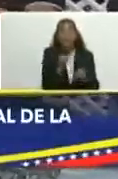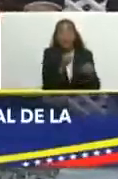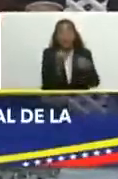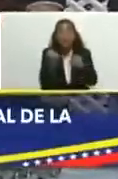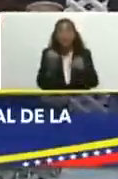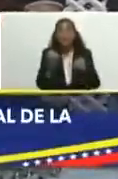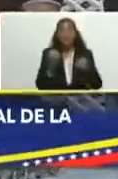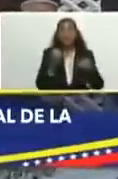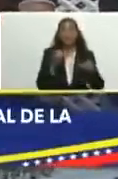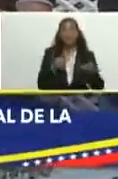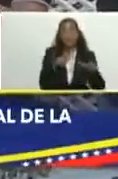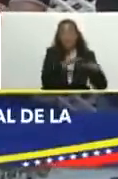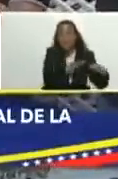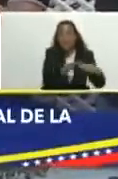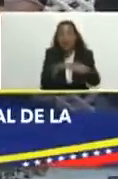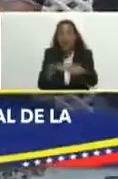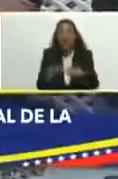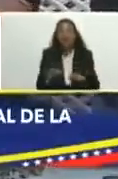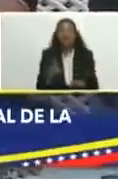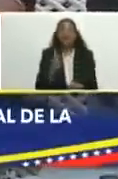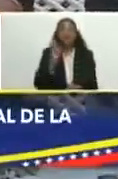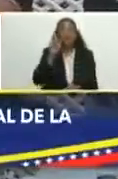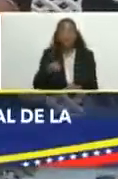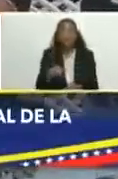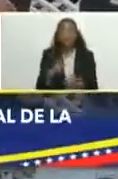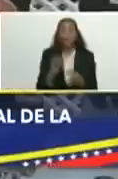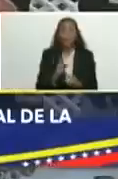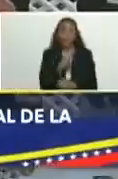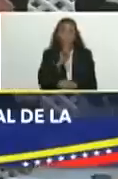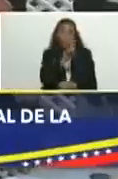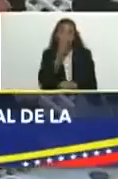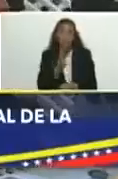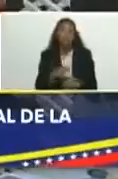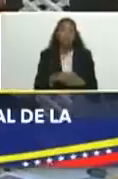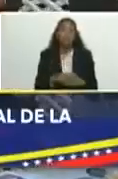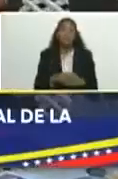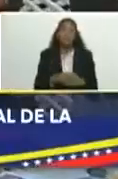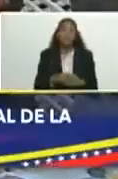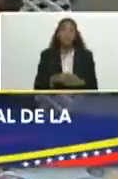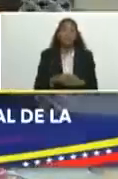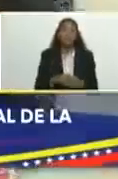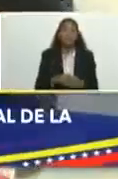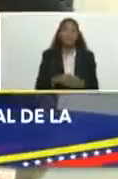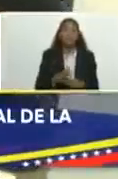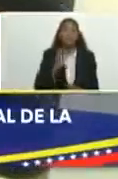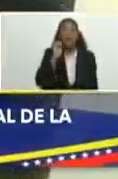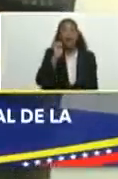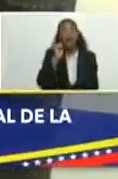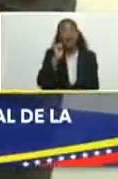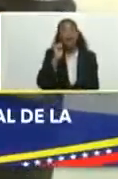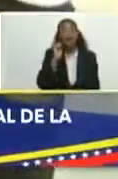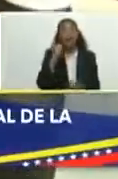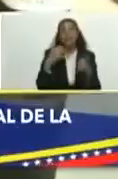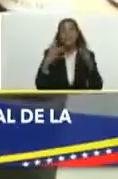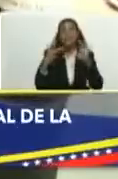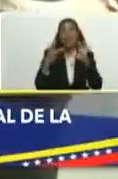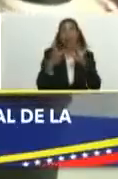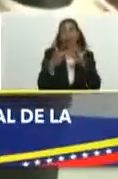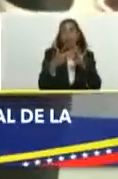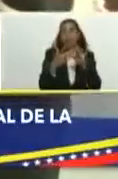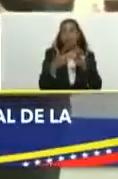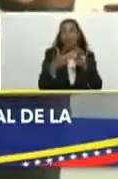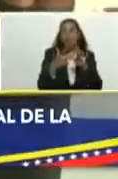y PDVSA. Benalún entrega el aluminio, Cabelún hace el conductor,